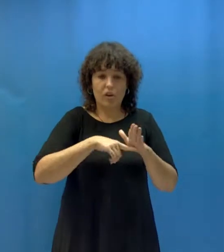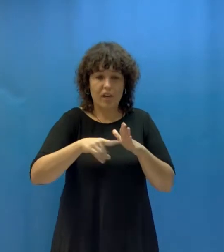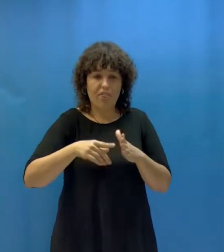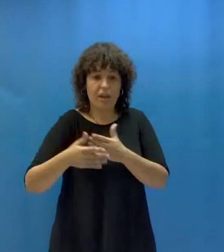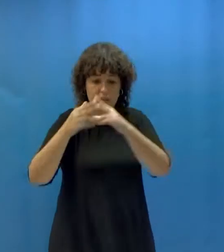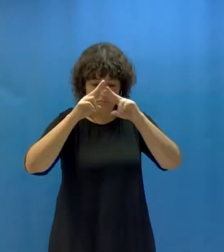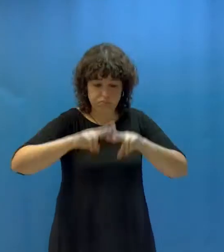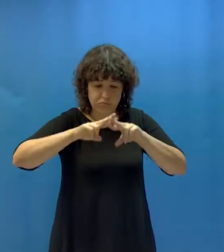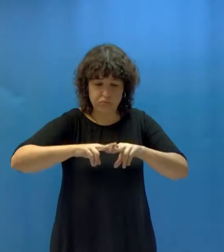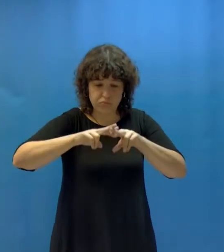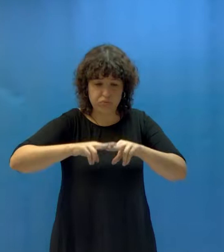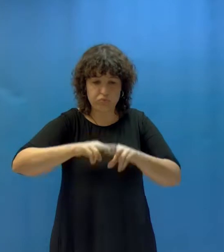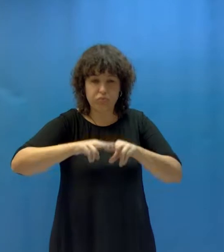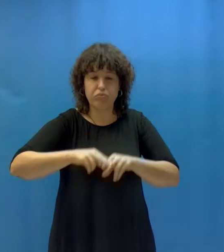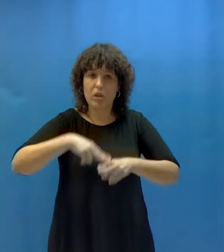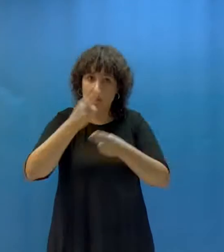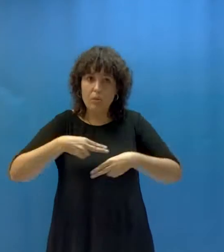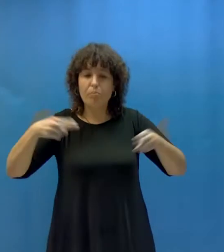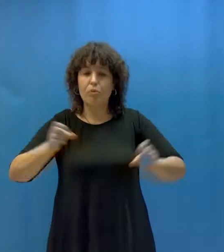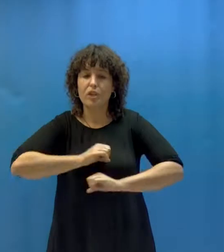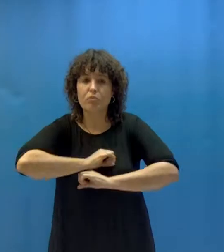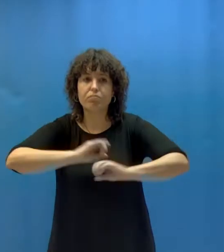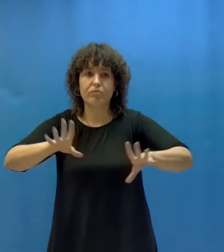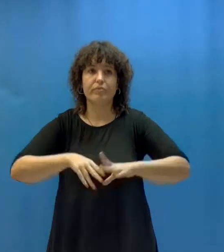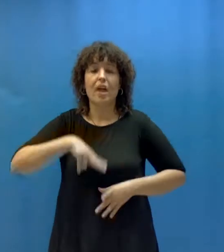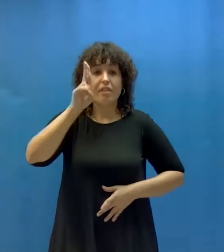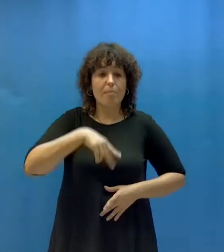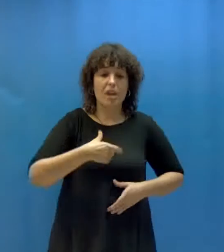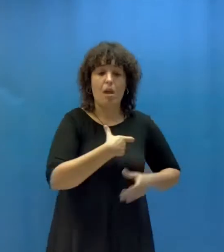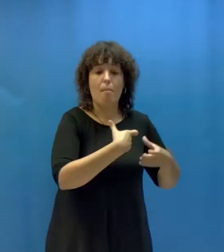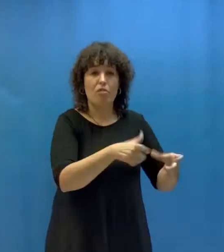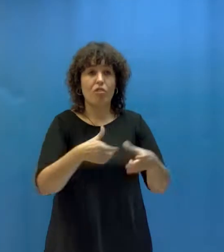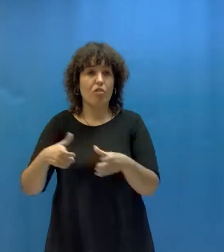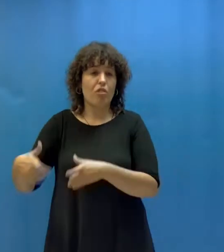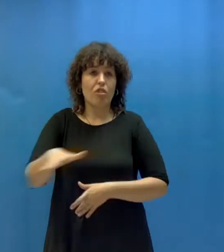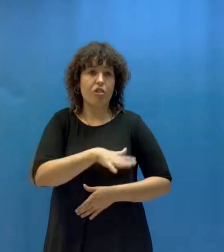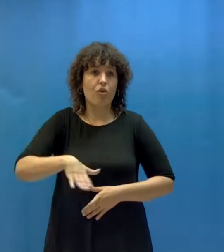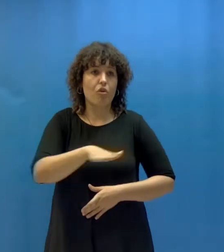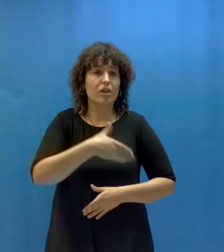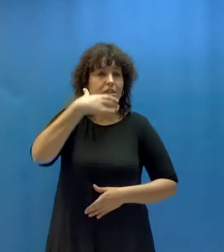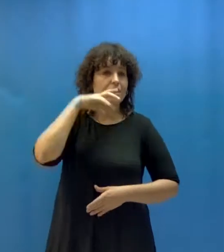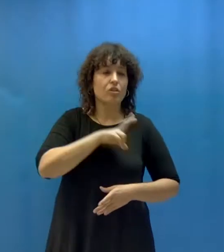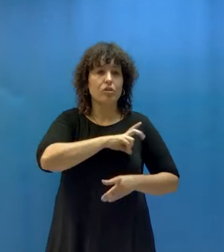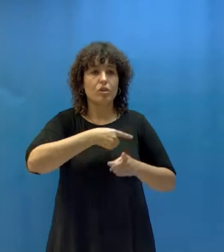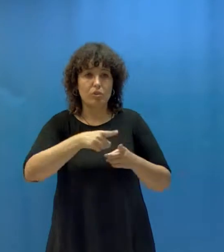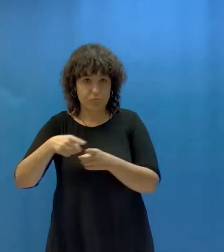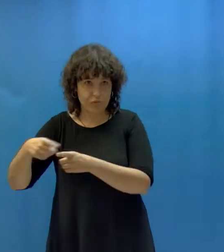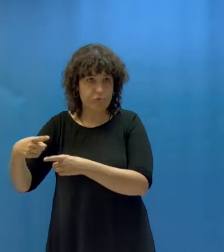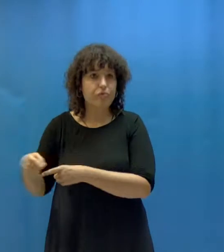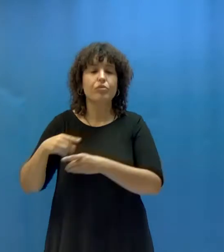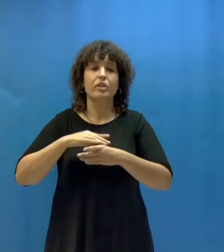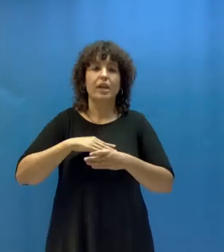de los ciudadanos. También se remitió a las juntas de distrito y se formaron una serie de sugerencias que básicamente se han recogido en el texto de la